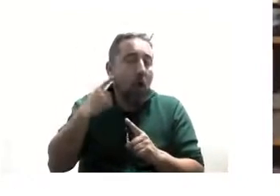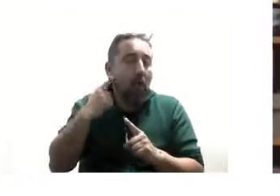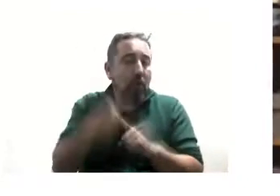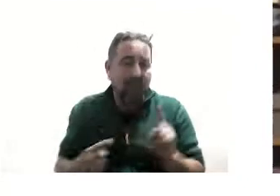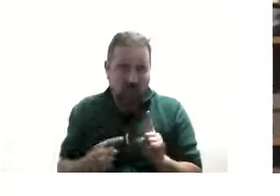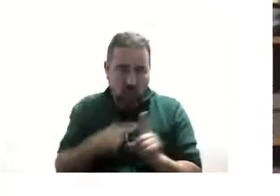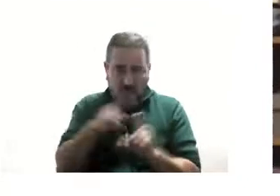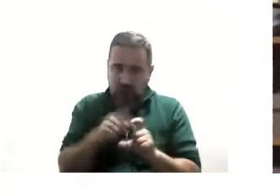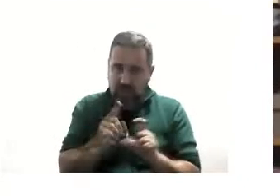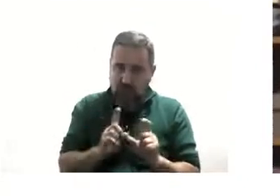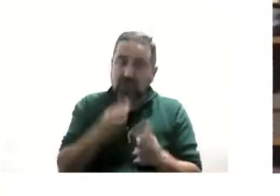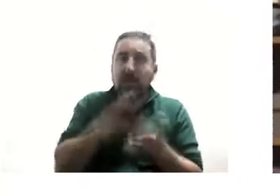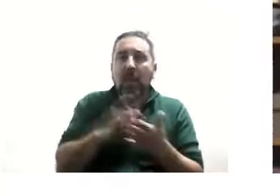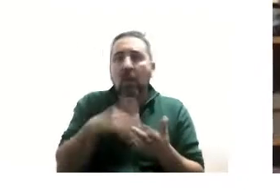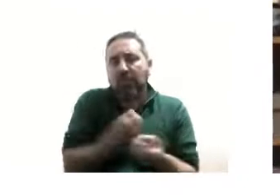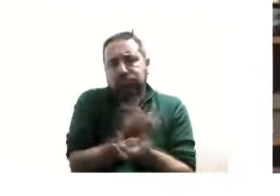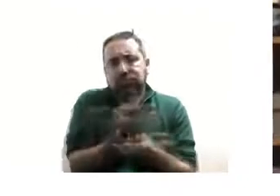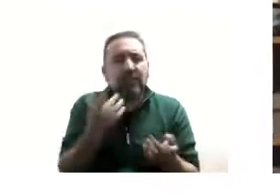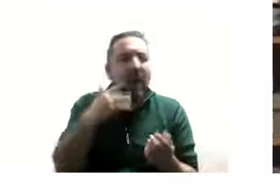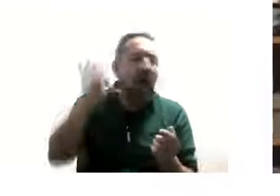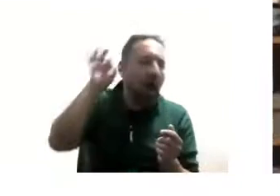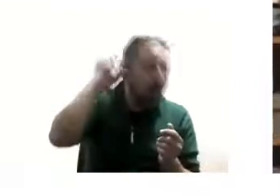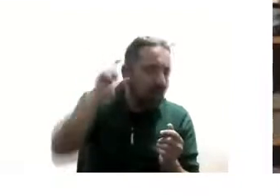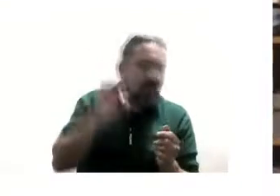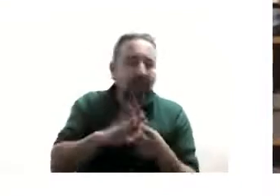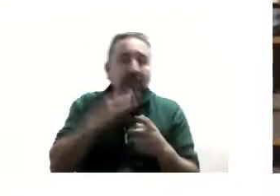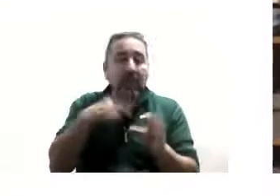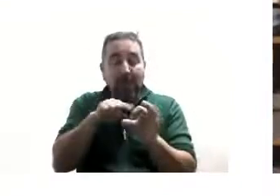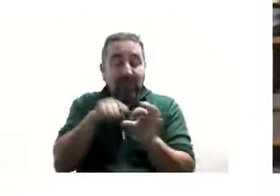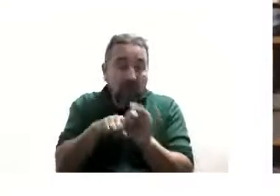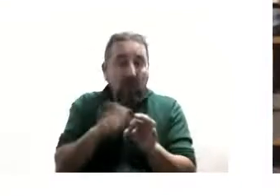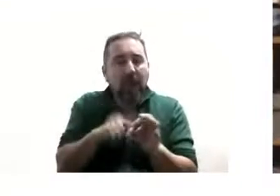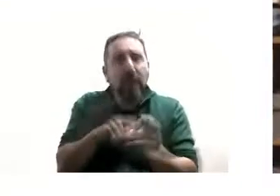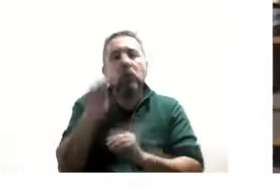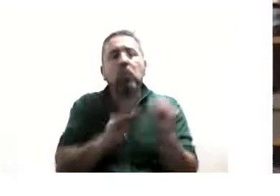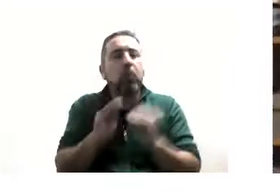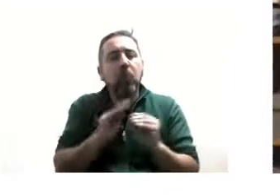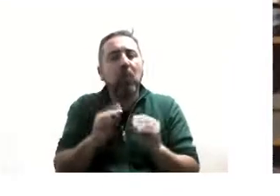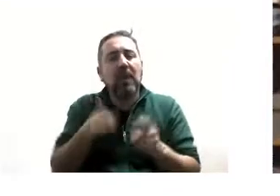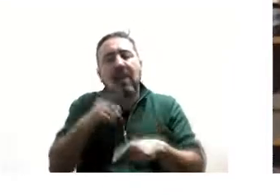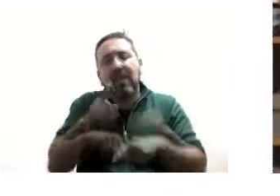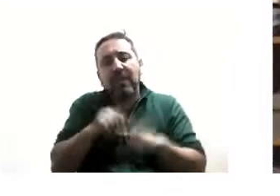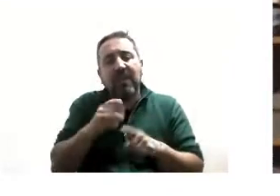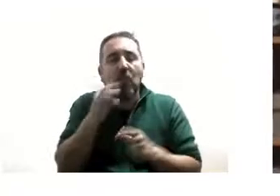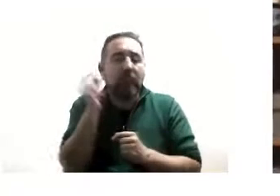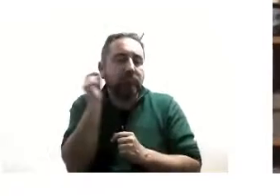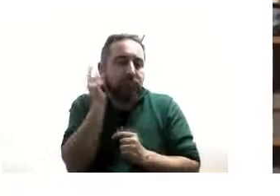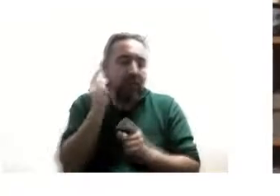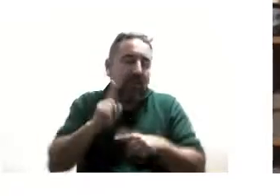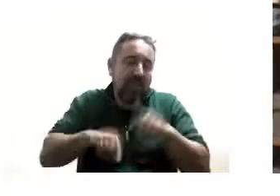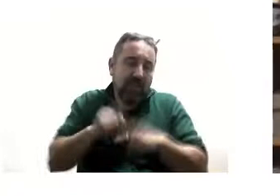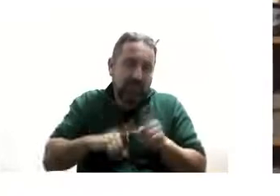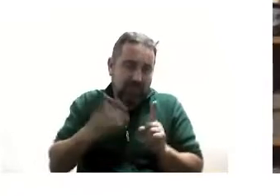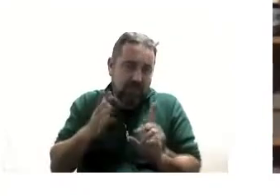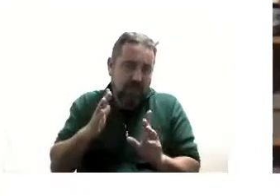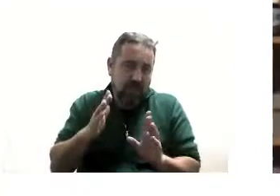muchas alternativas de audífonos para personas que tienen perforación, y ahí la solución dependería un poco del grado de audición. Hablaba que si